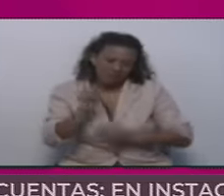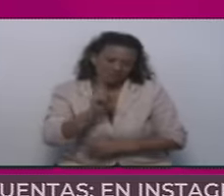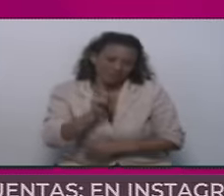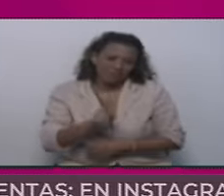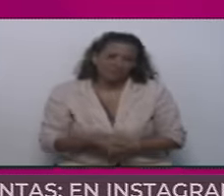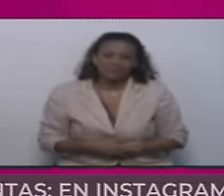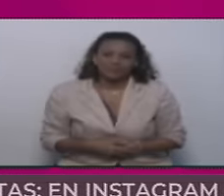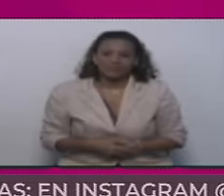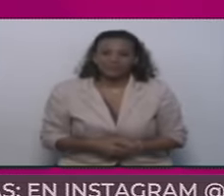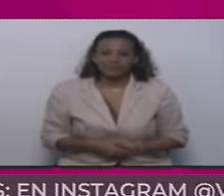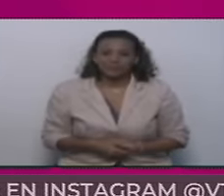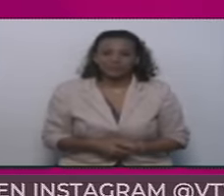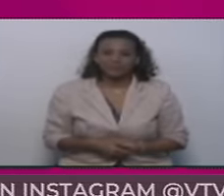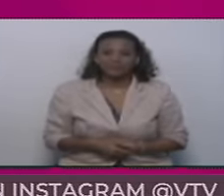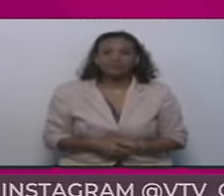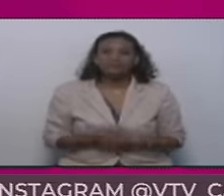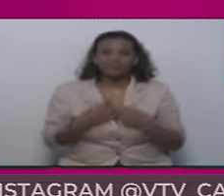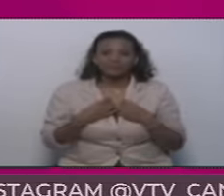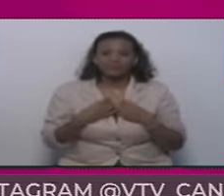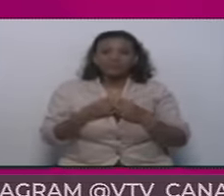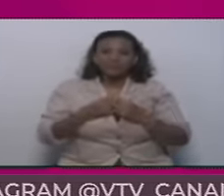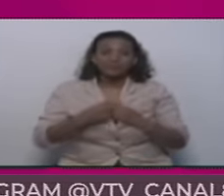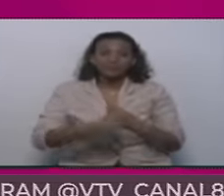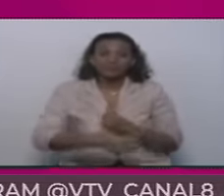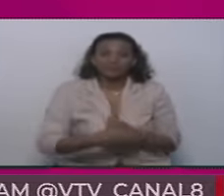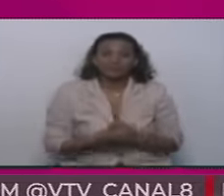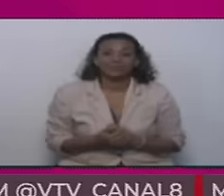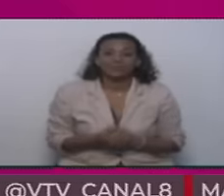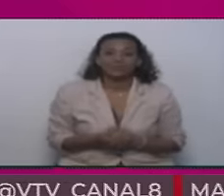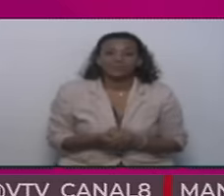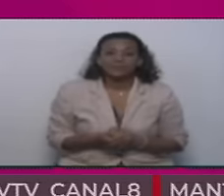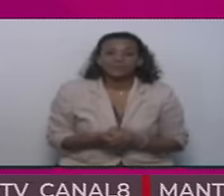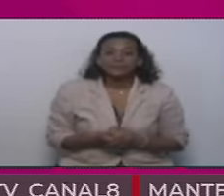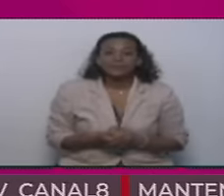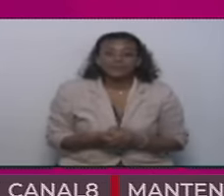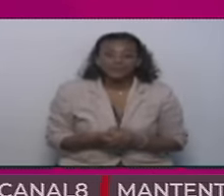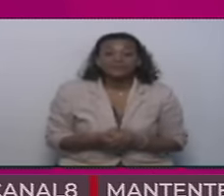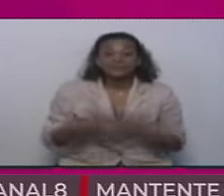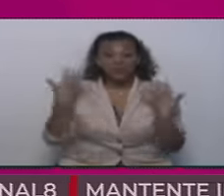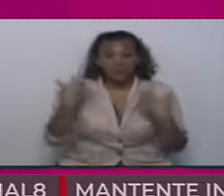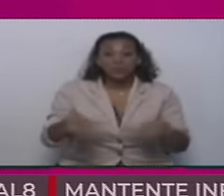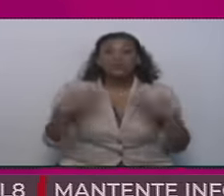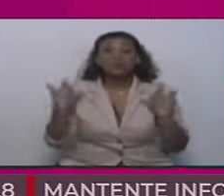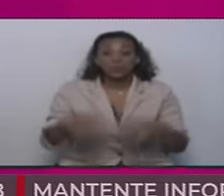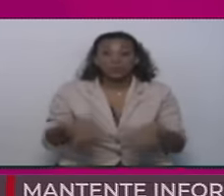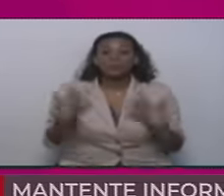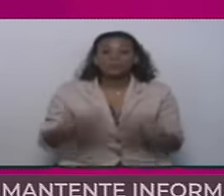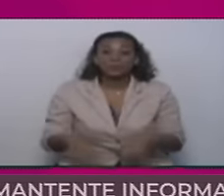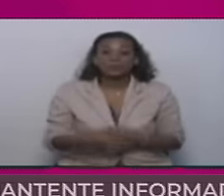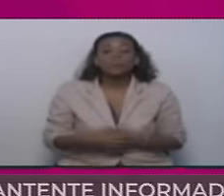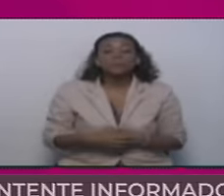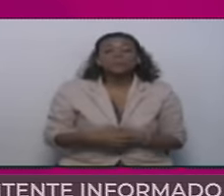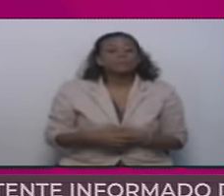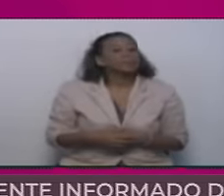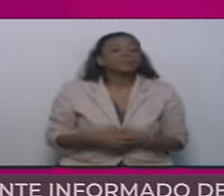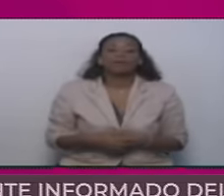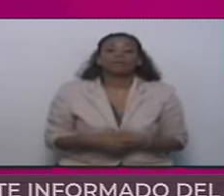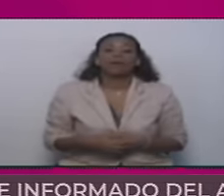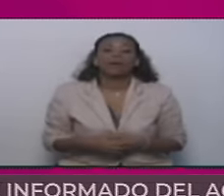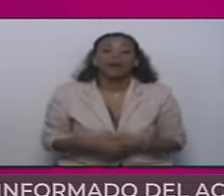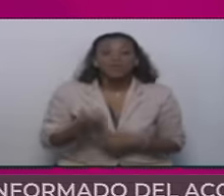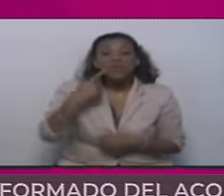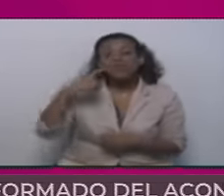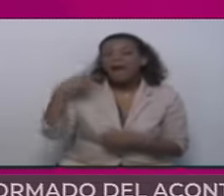En vez de decir, y que le respondan la tuya, él dice